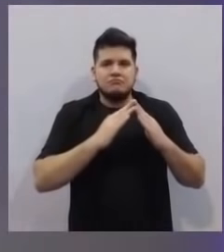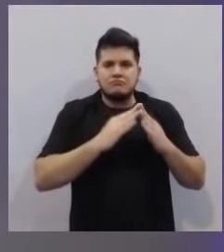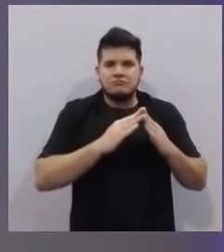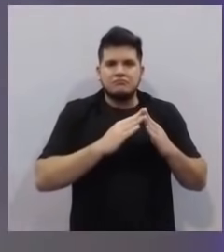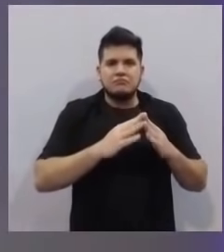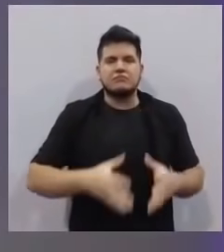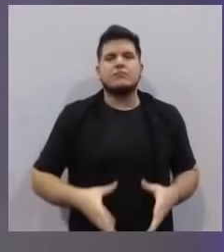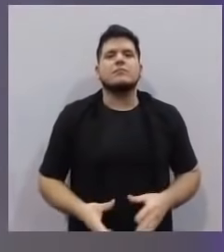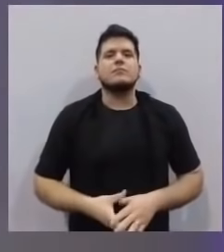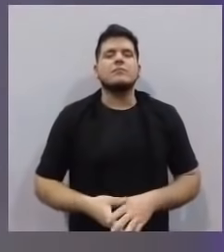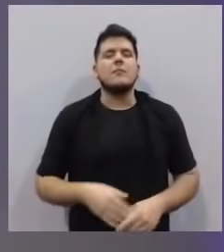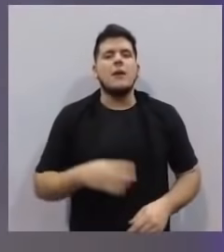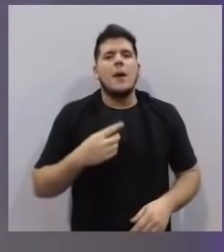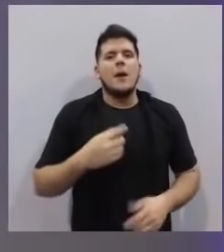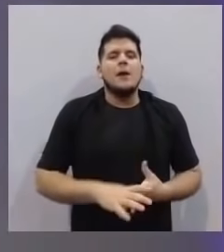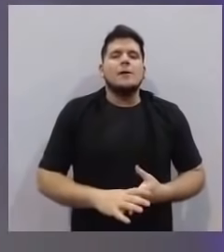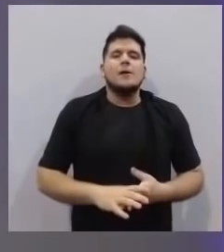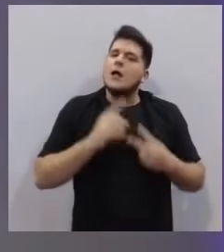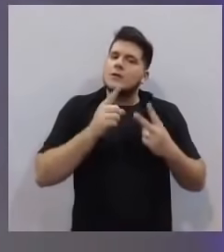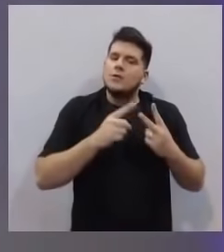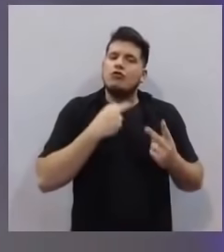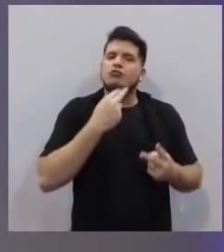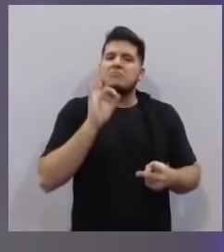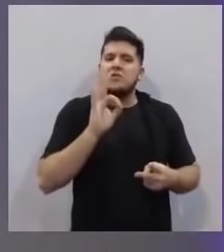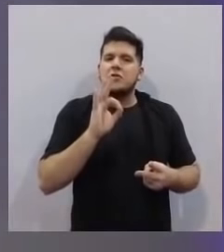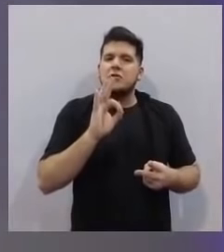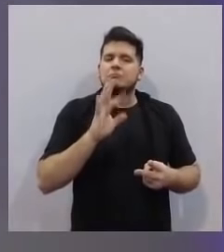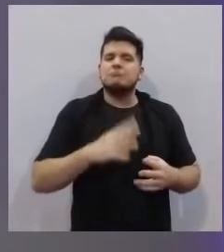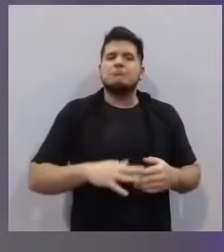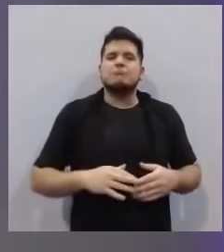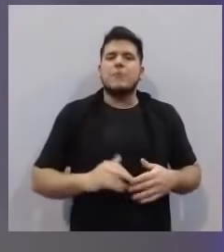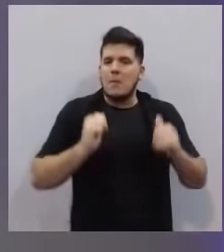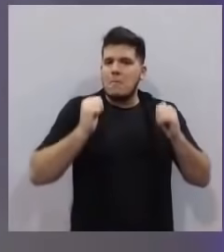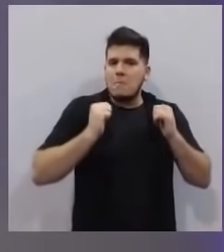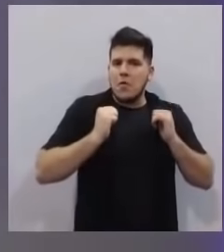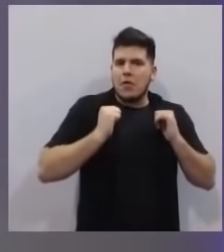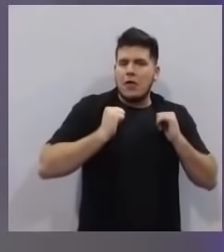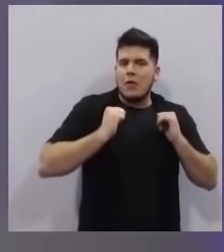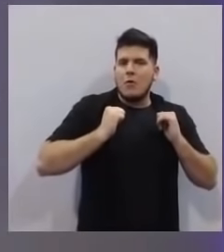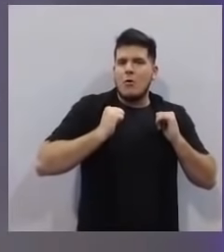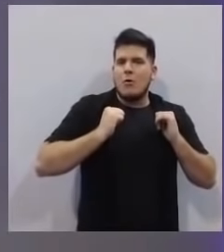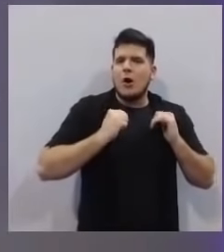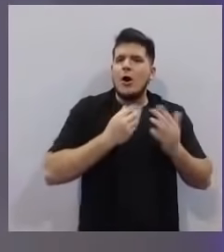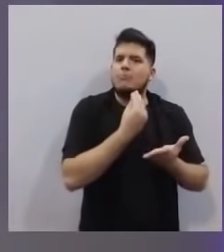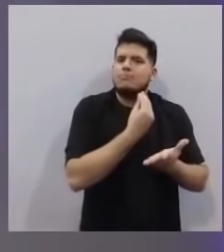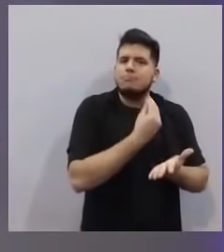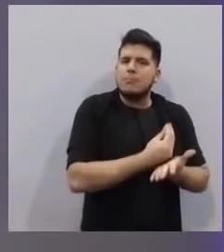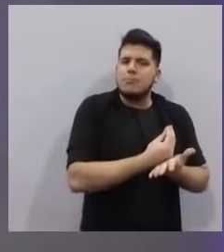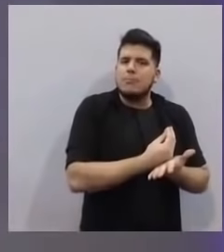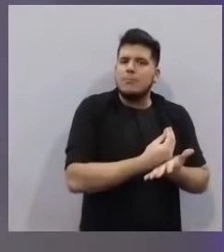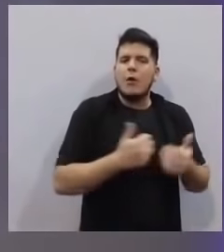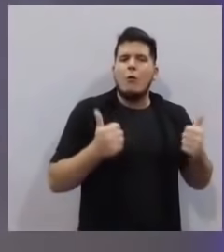historia saber historia es no cometer los mismos errores por lo tanto es bueno pensar